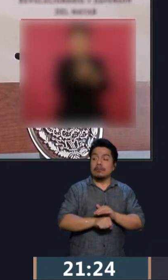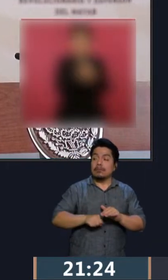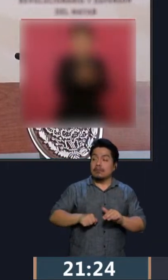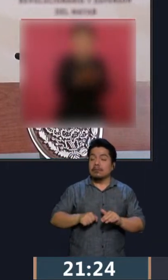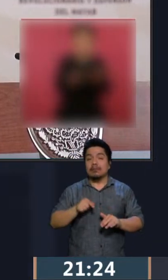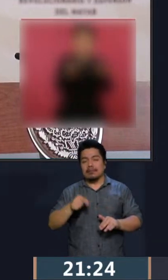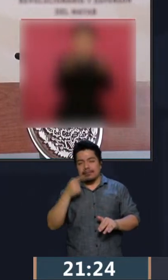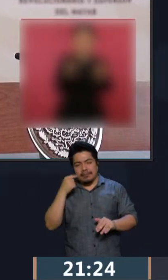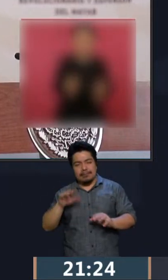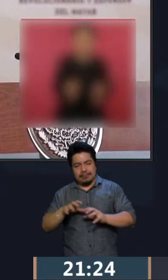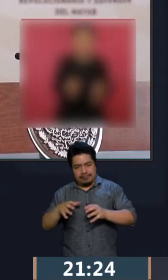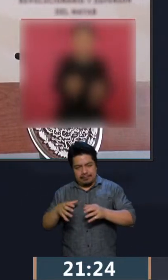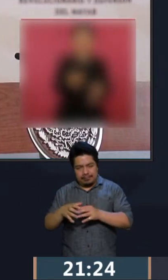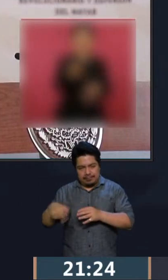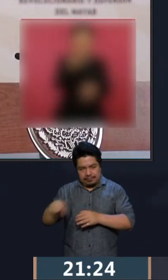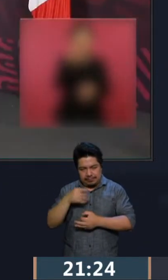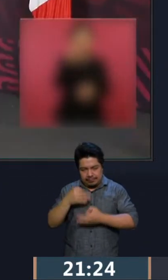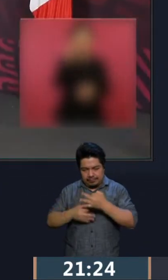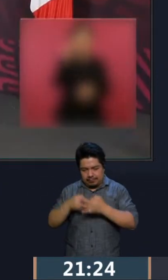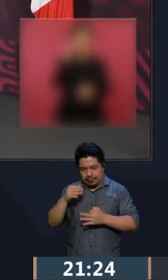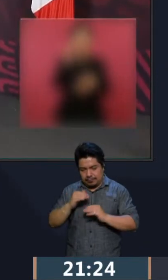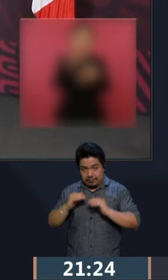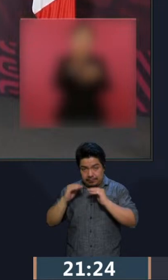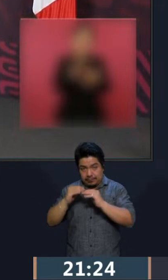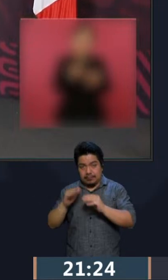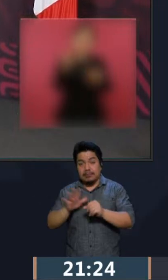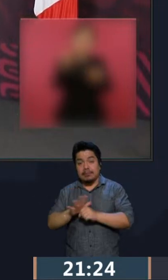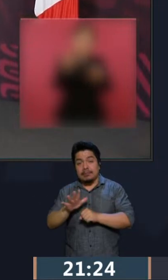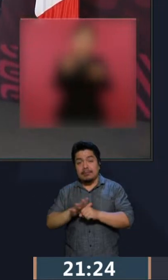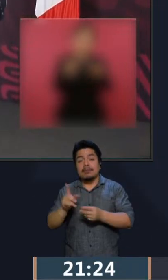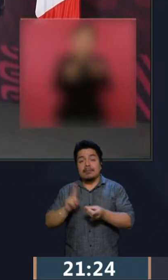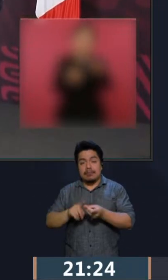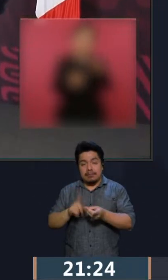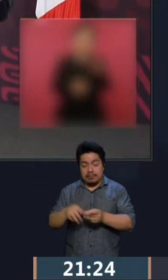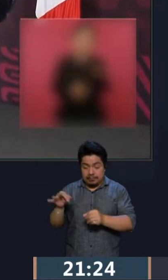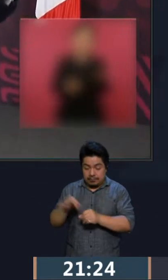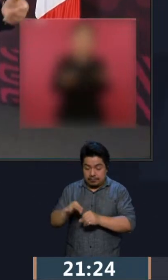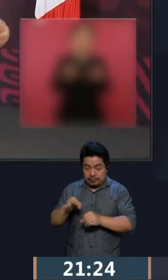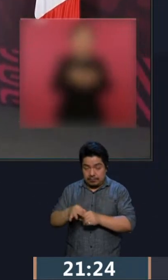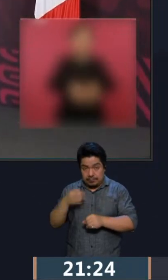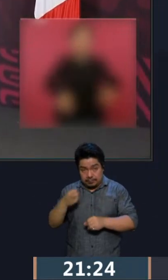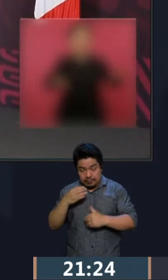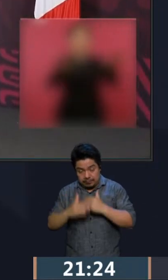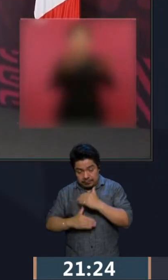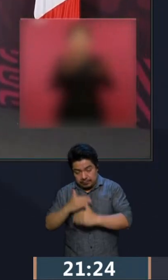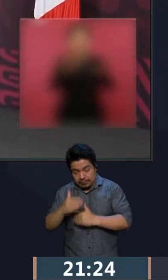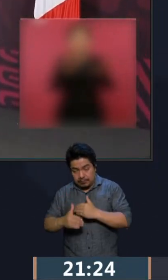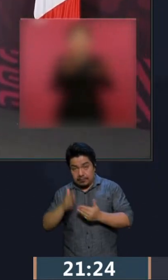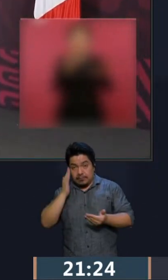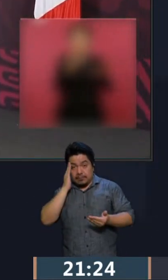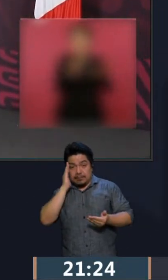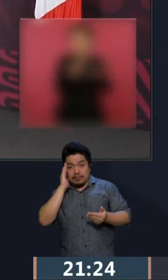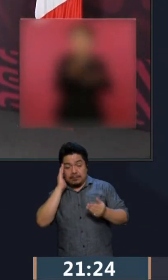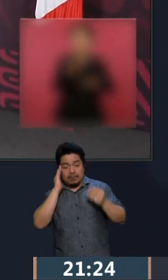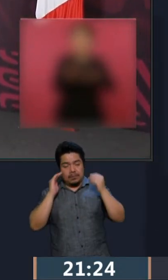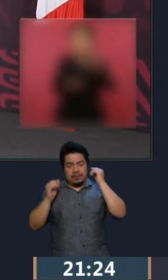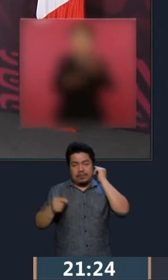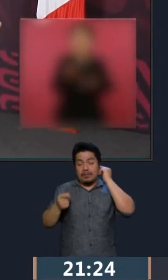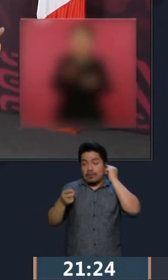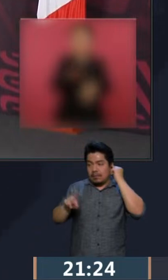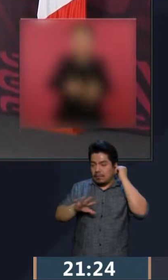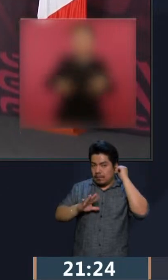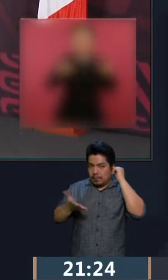de la cúpula de la Suprema Corte en un proceso electoral. Y te voy a decir algo, esto ya es lawfare, esto es